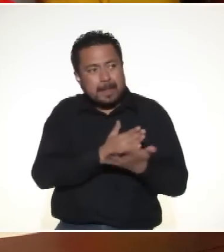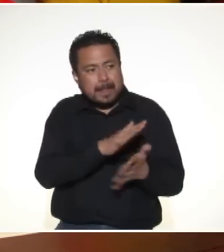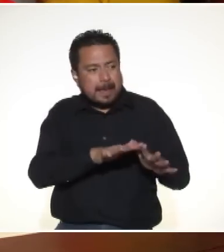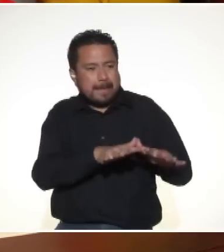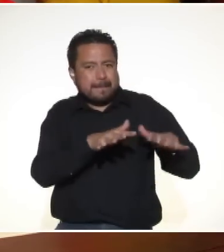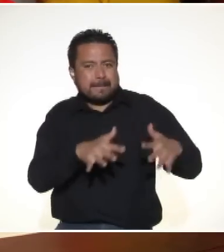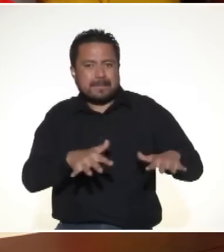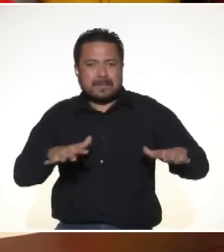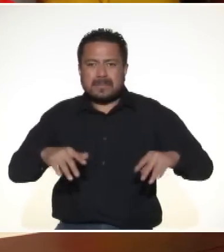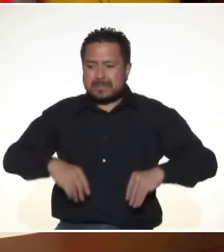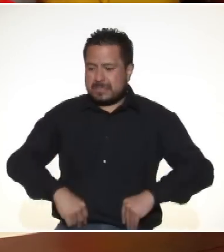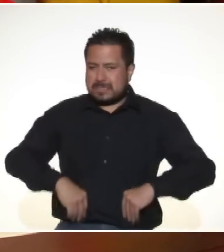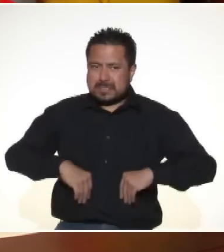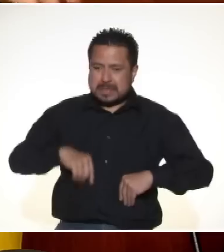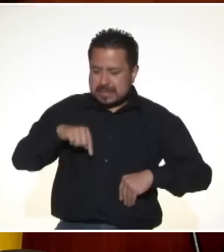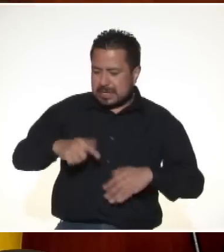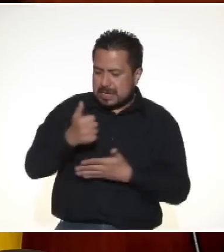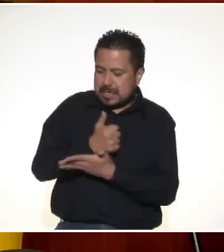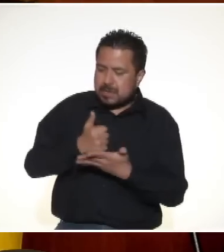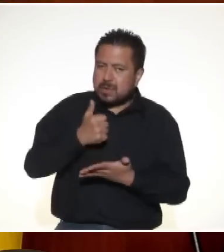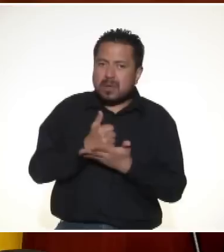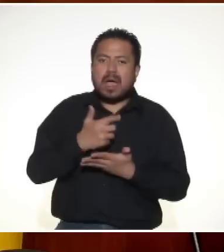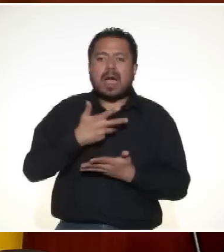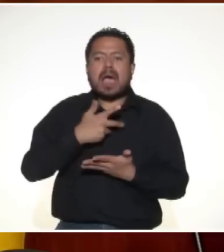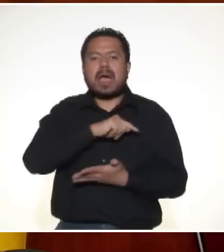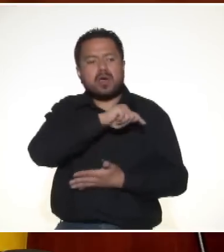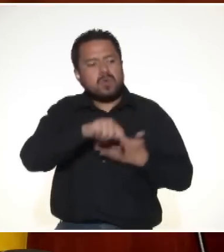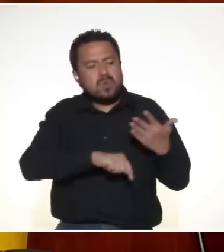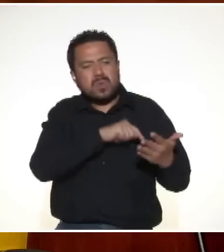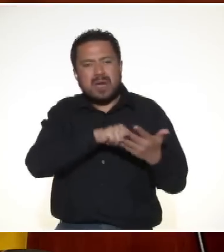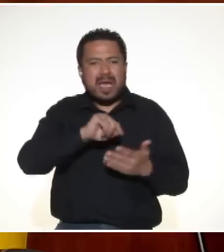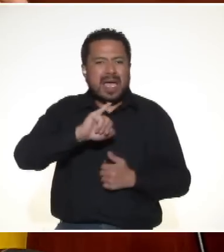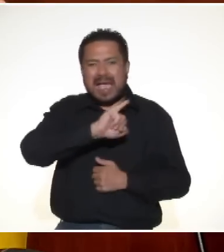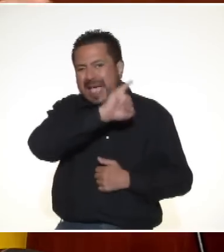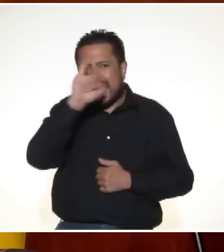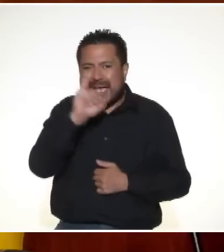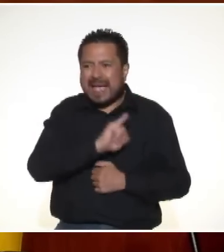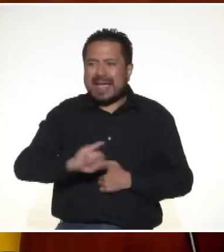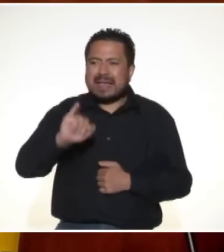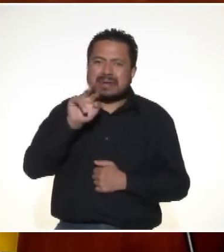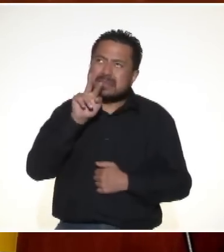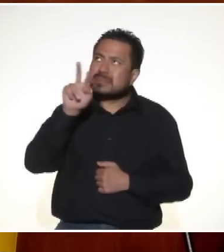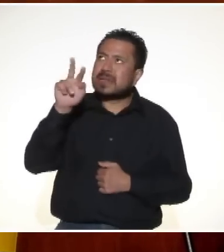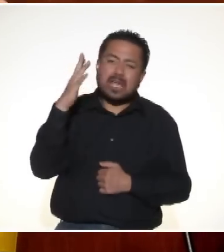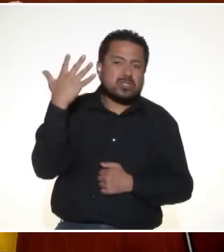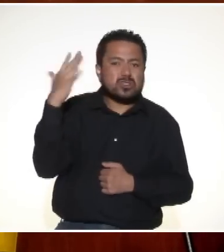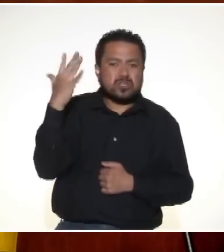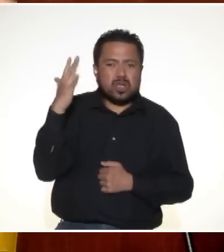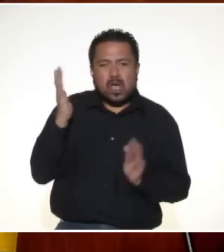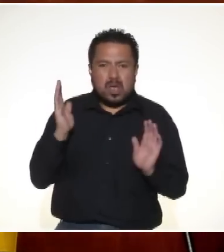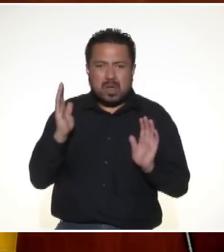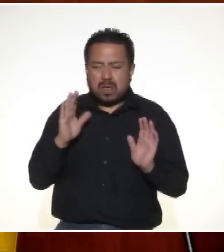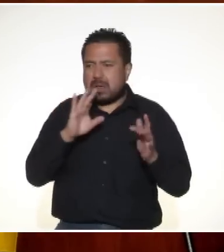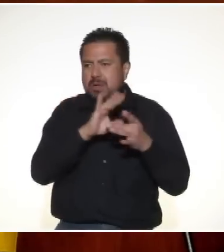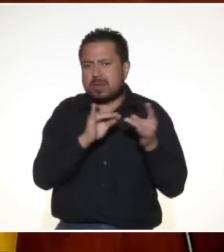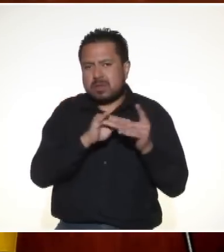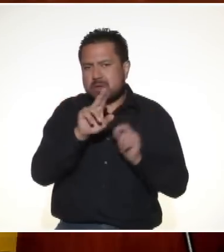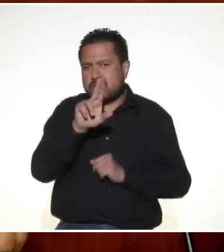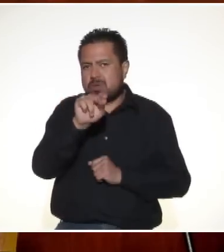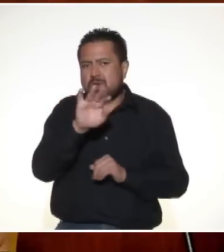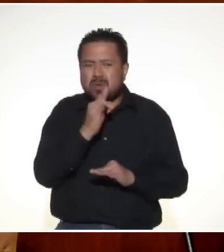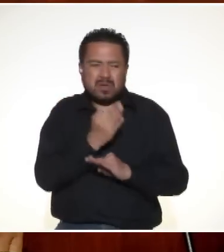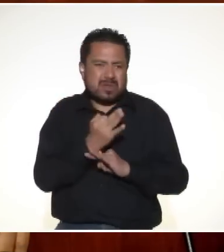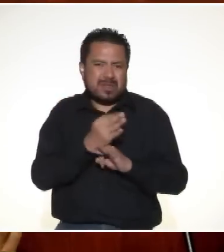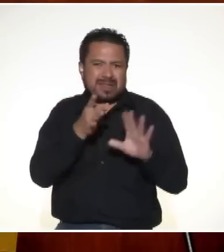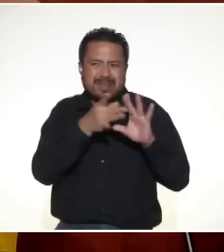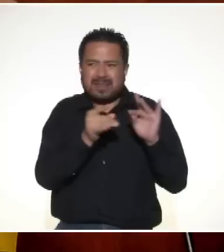sobre todo los que vivimos en la ciudad, tenemos áreas que jamás ven el sol. Y no me refiero a, como bien comentas,